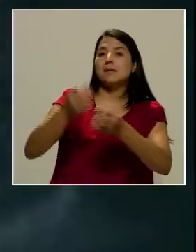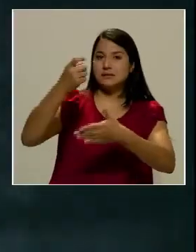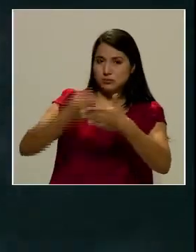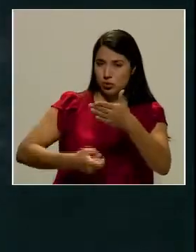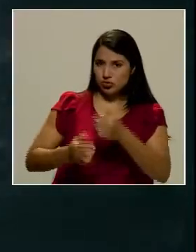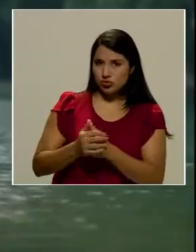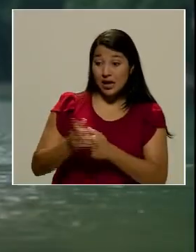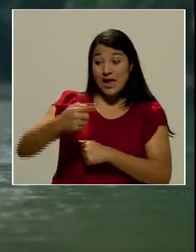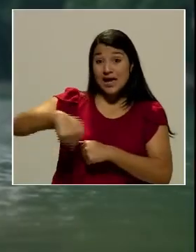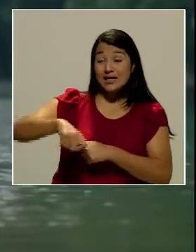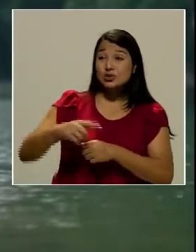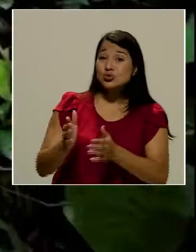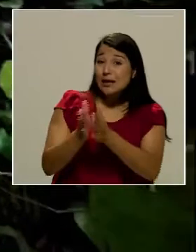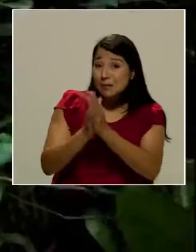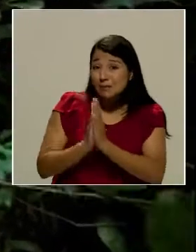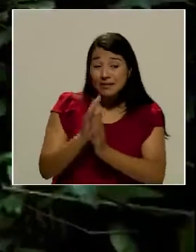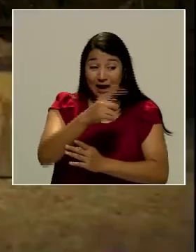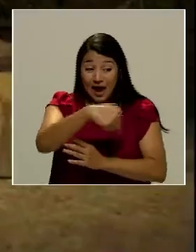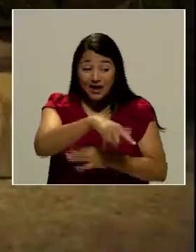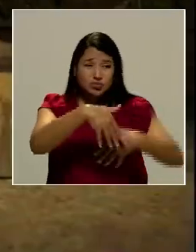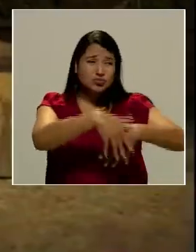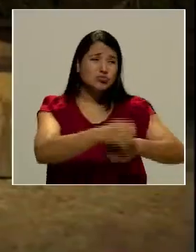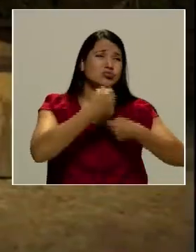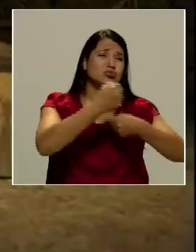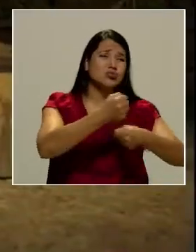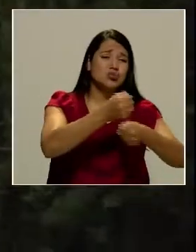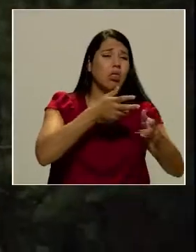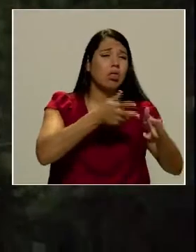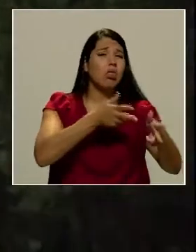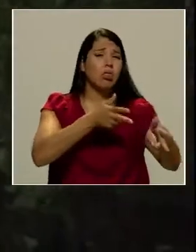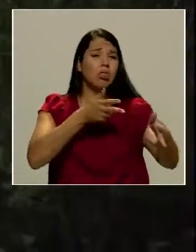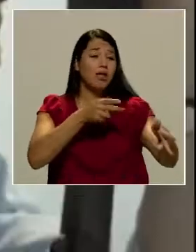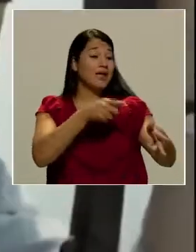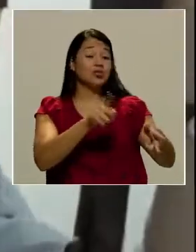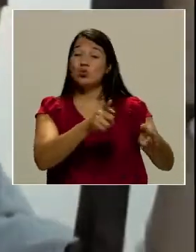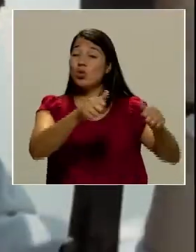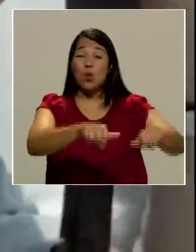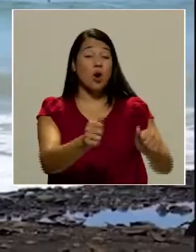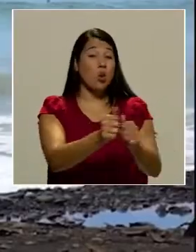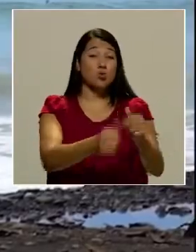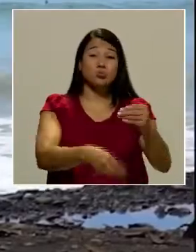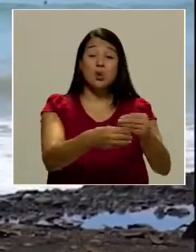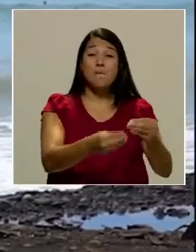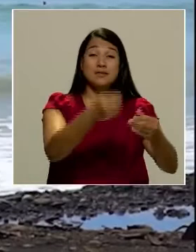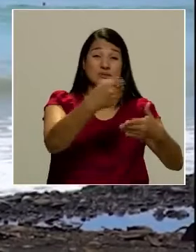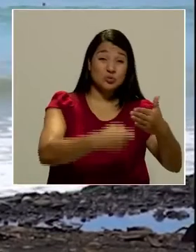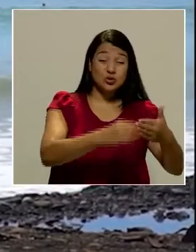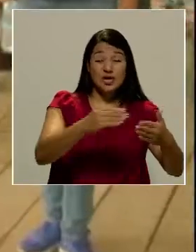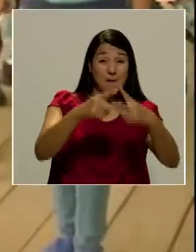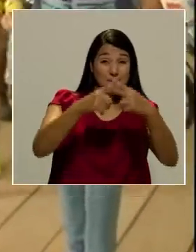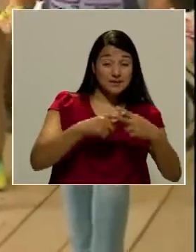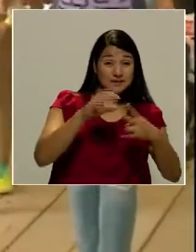Este sector le solicitó a quienes protestan contra los tributos y el préstamo del Fondo Monetario Internacional suspender durante el